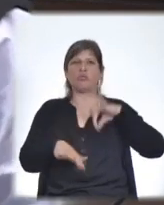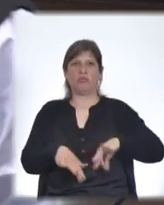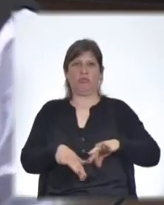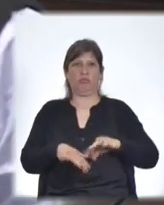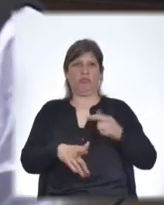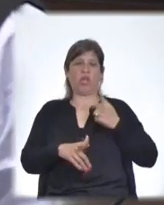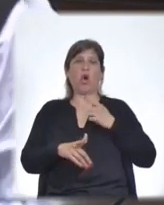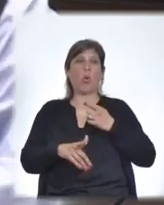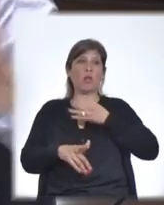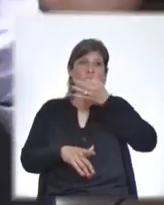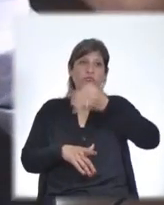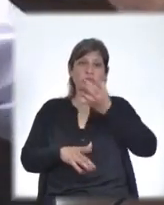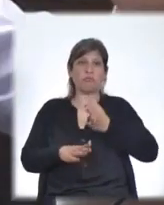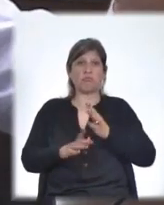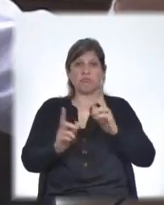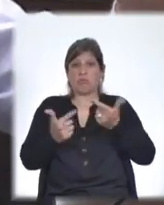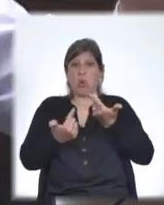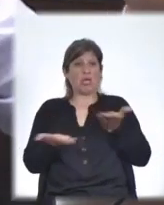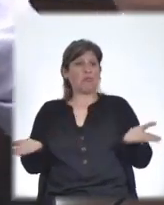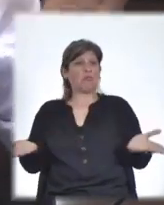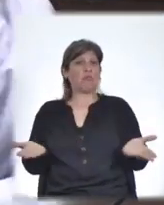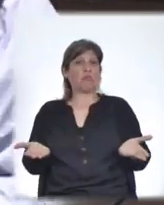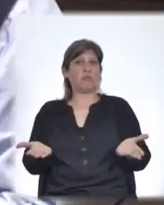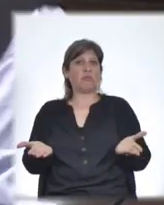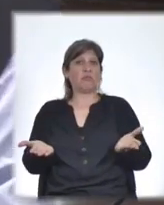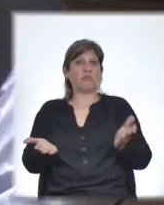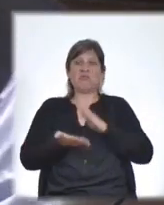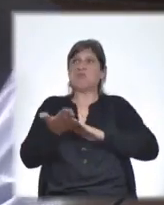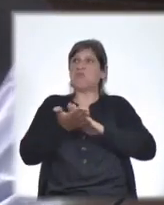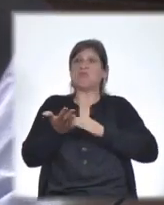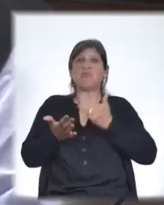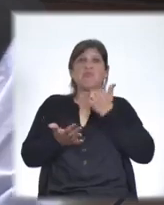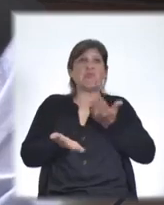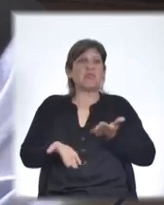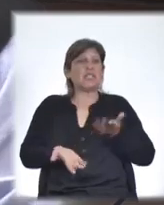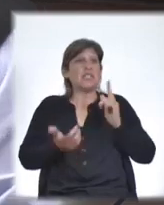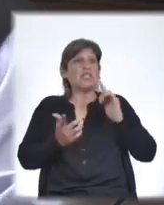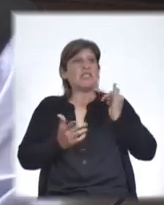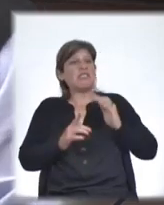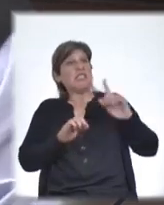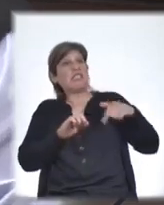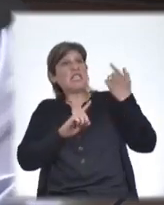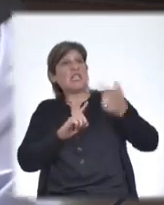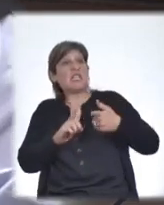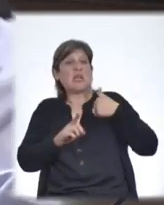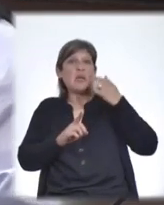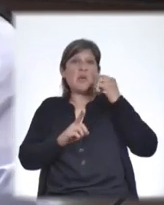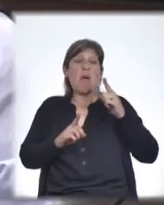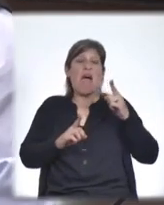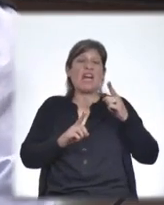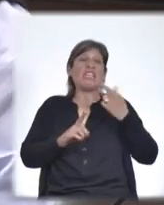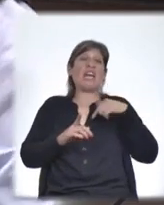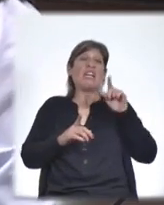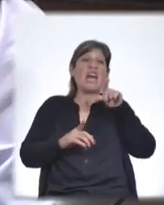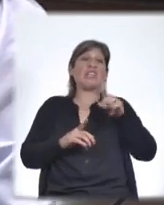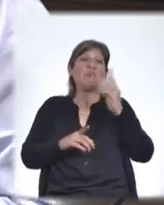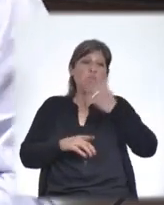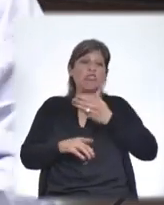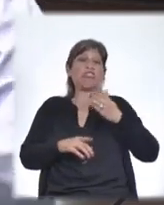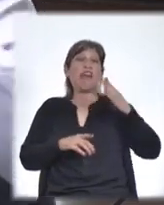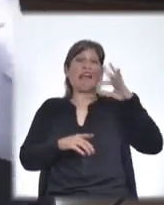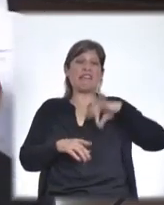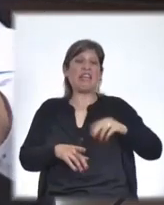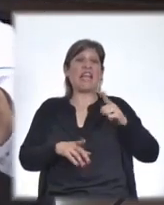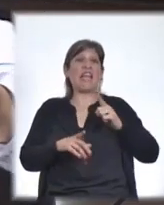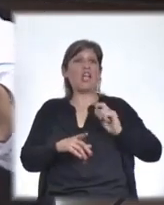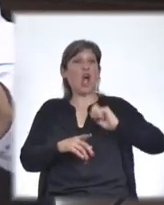exposición de motivos. No lo tenemos. Nadie sabe si mañana el índice medio de salario va a crecer o no. Y eso